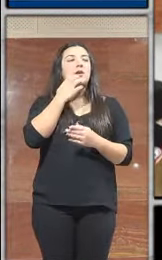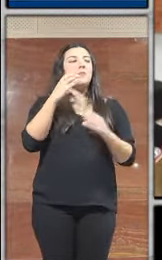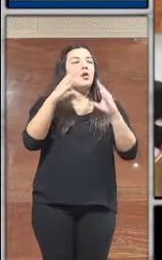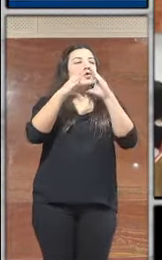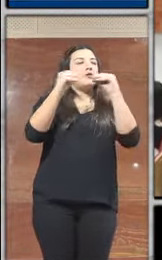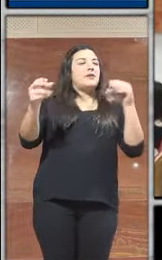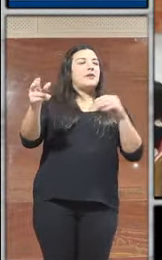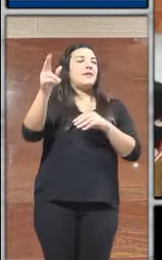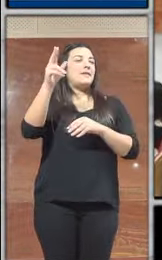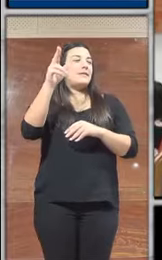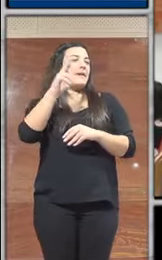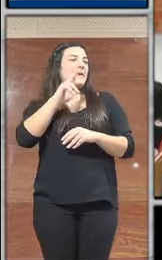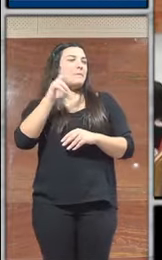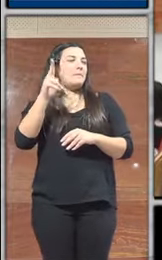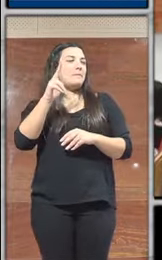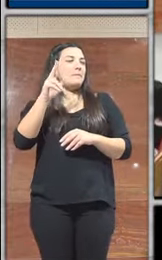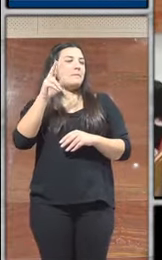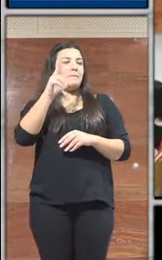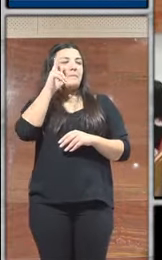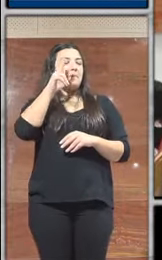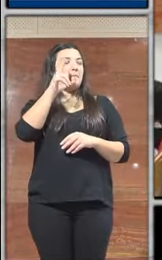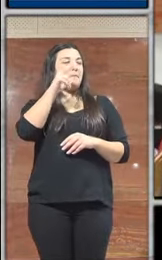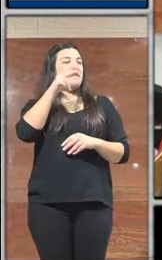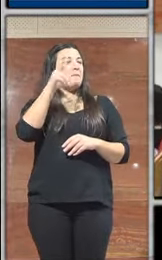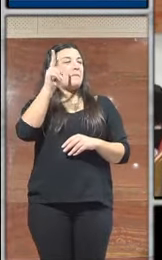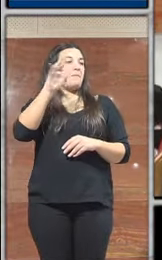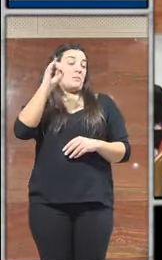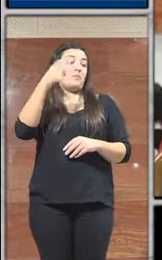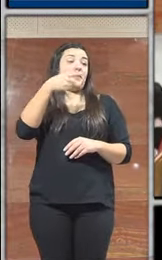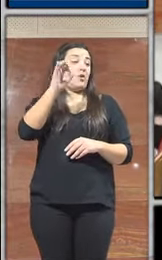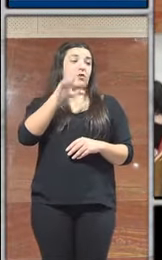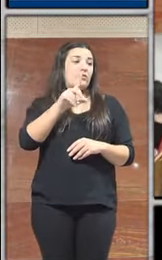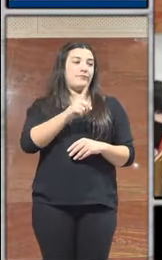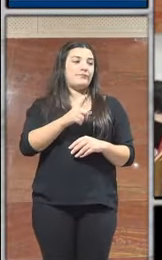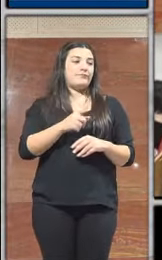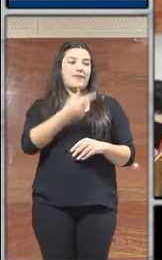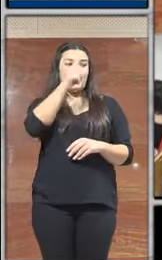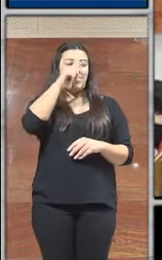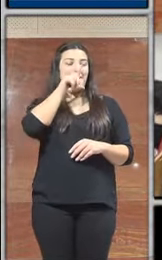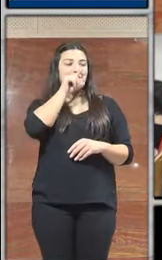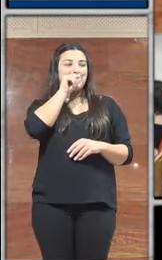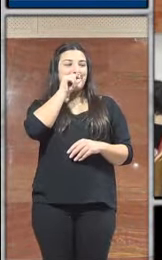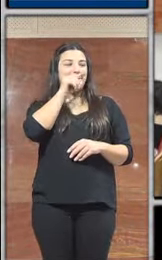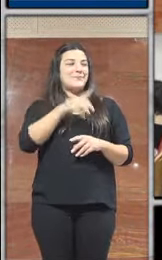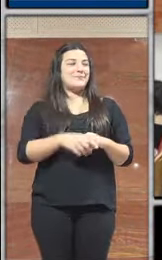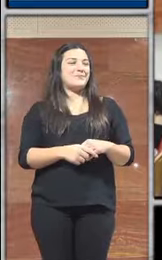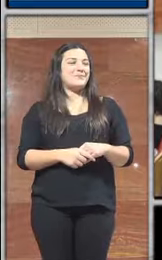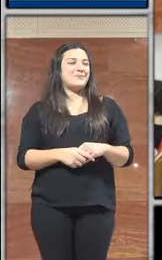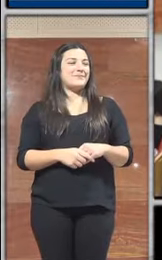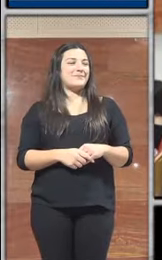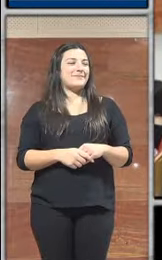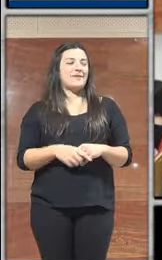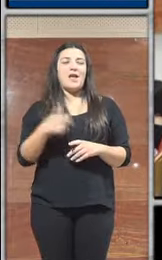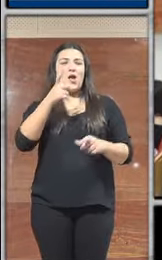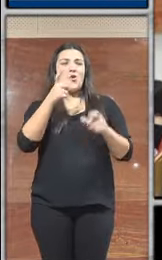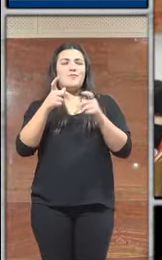Vigo el grupo Acegal están haciendo ya cosas para Android gratuitas y demás y bueno son una gente muy maja